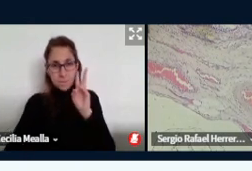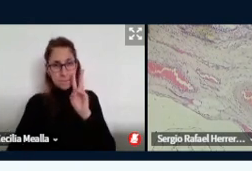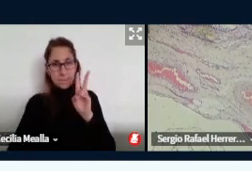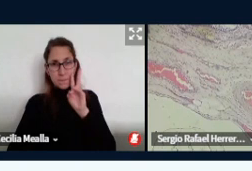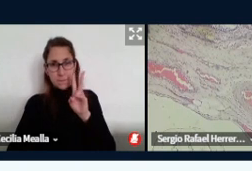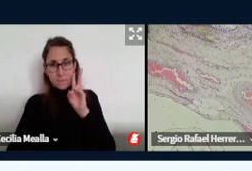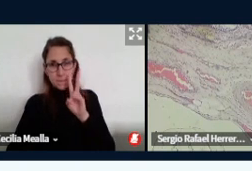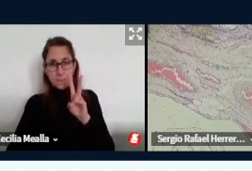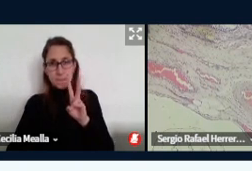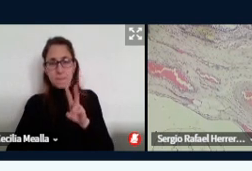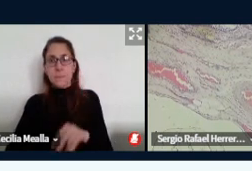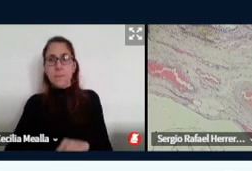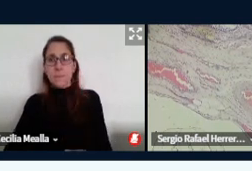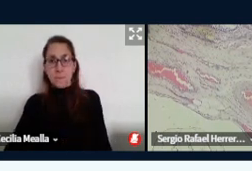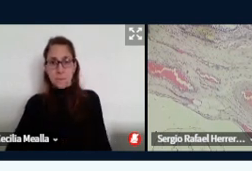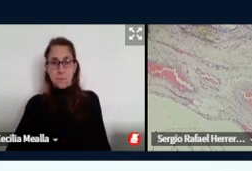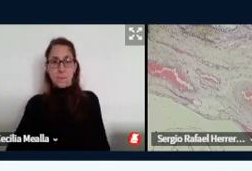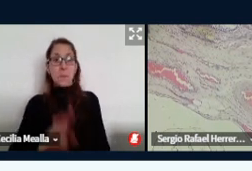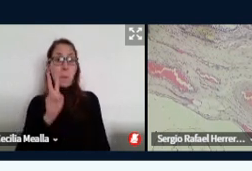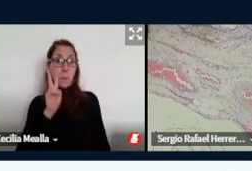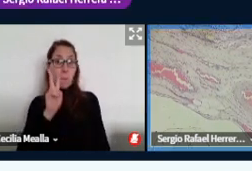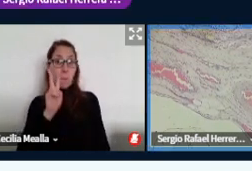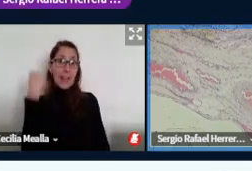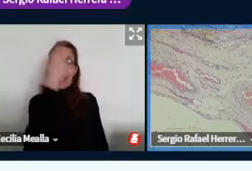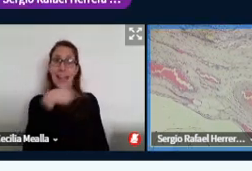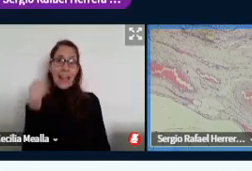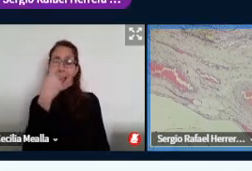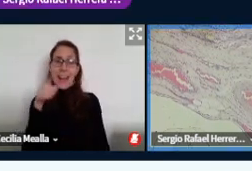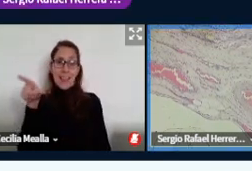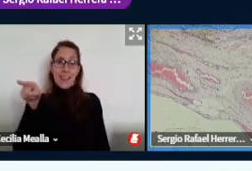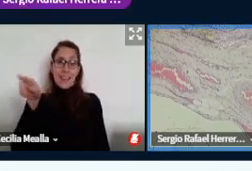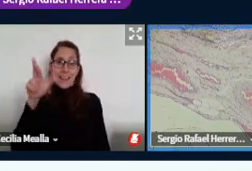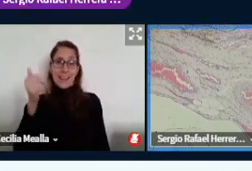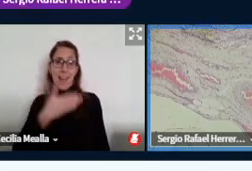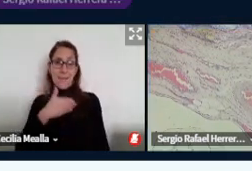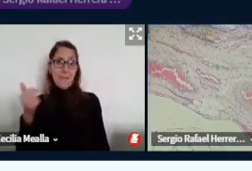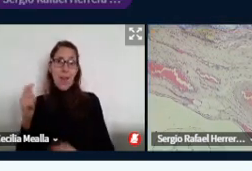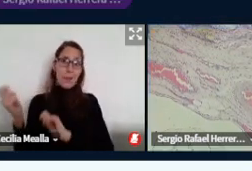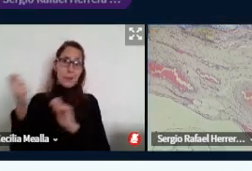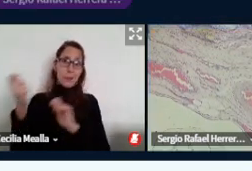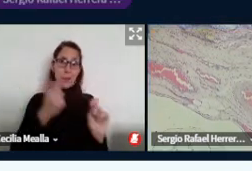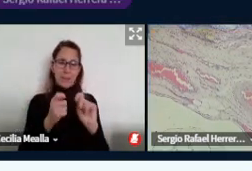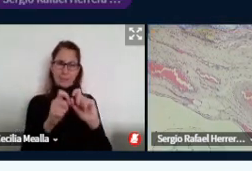Se ve donde tendría que estar la cara del otro docente, de Rafa. Sí.